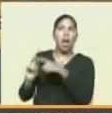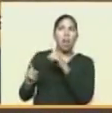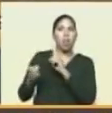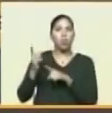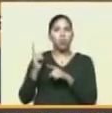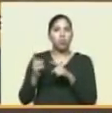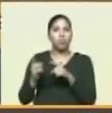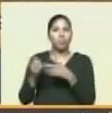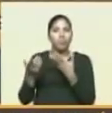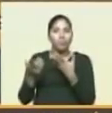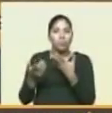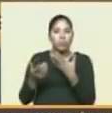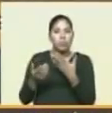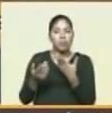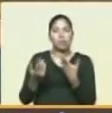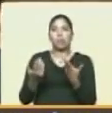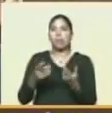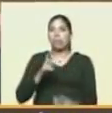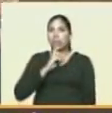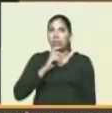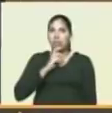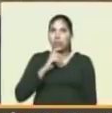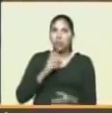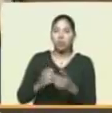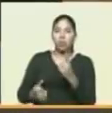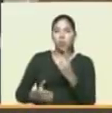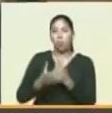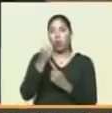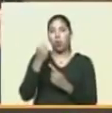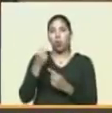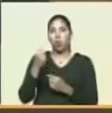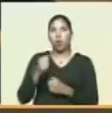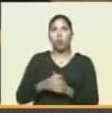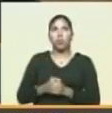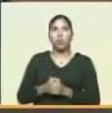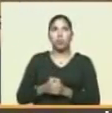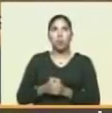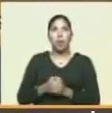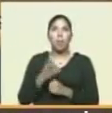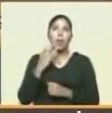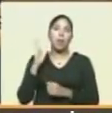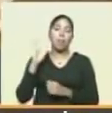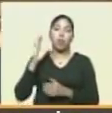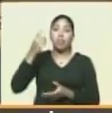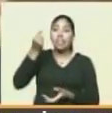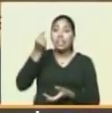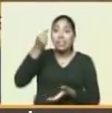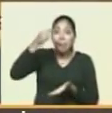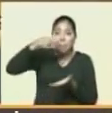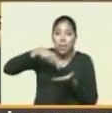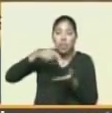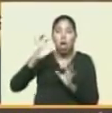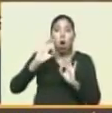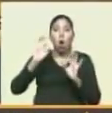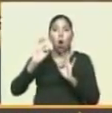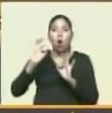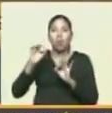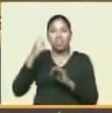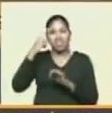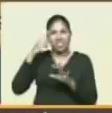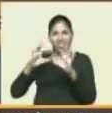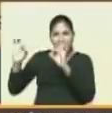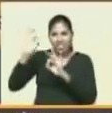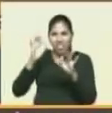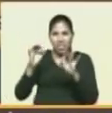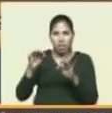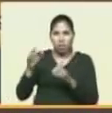la producción de esos insumos básicos como sustrato y semilla, por ejemplo, fertilizantes, por ejemplo,